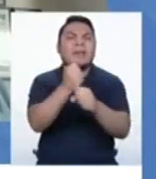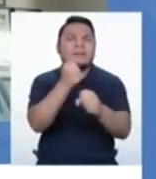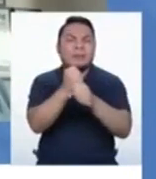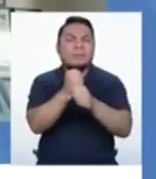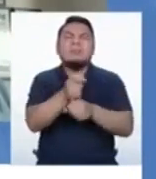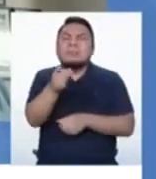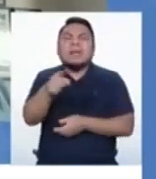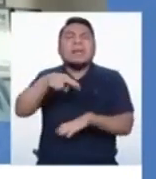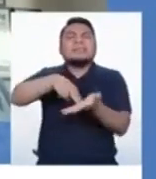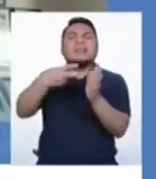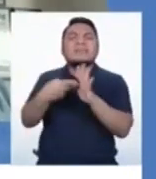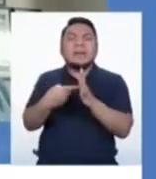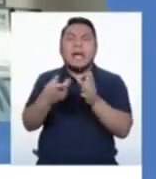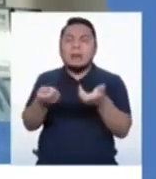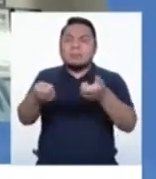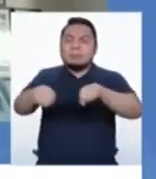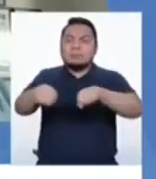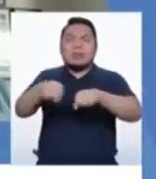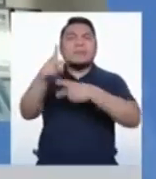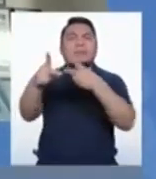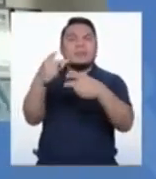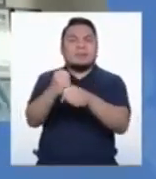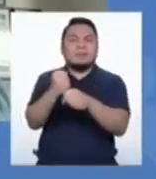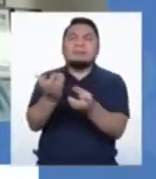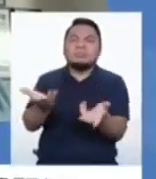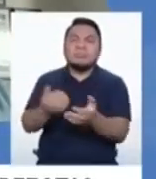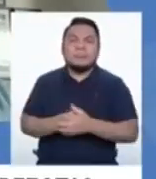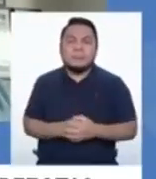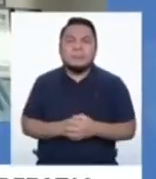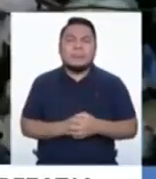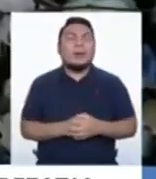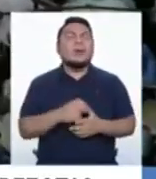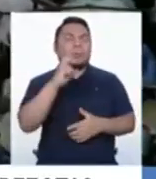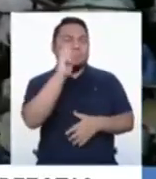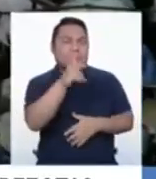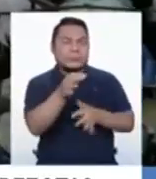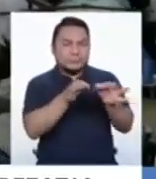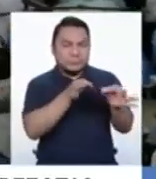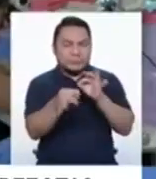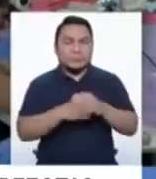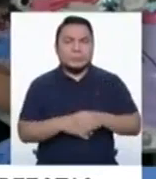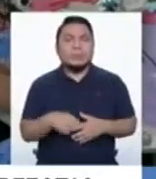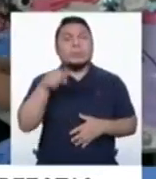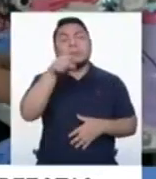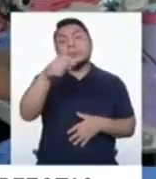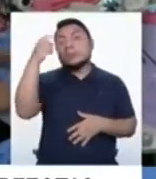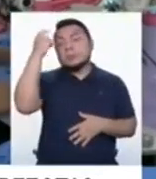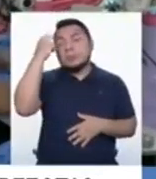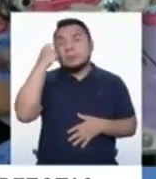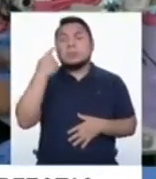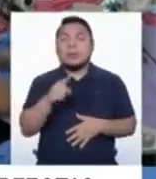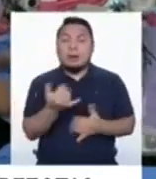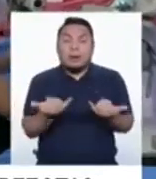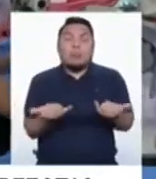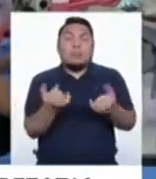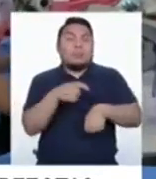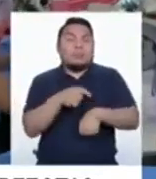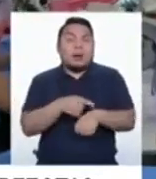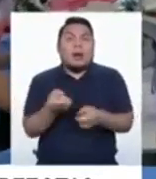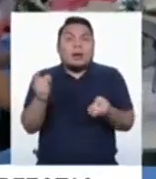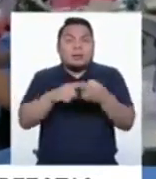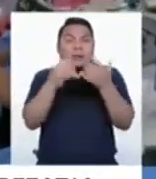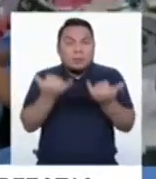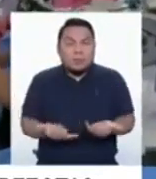qué equivale, digamos, esta figura? Correcto. Hay que tener presente que por el momento y hasta el día de